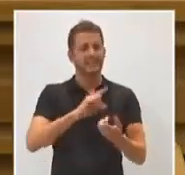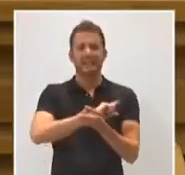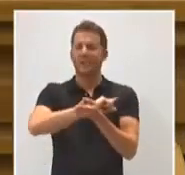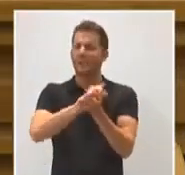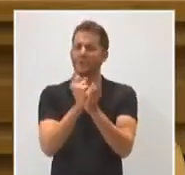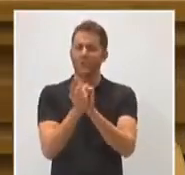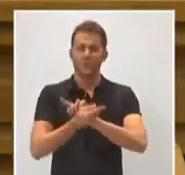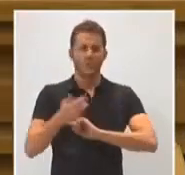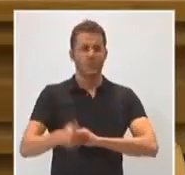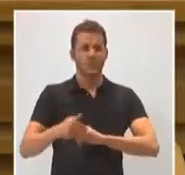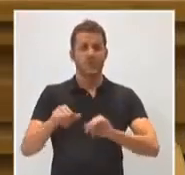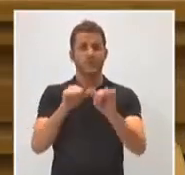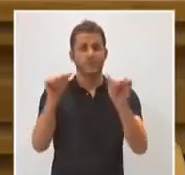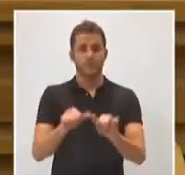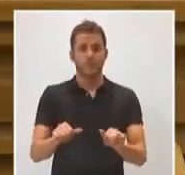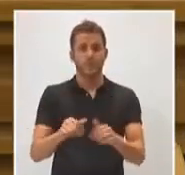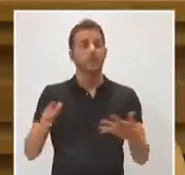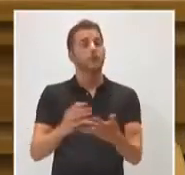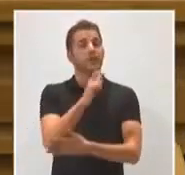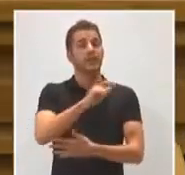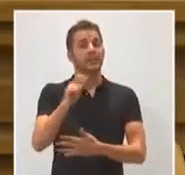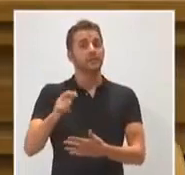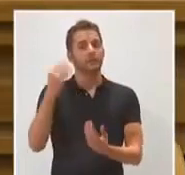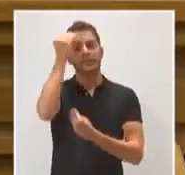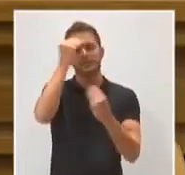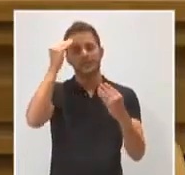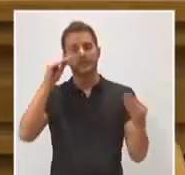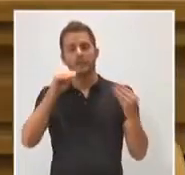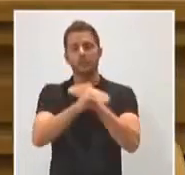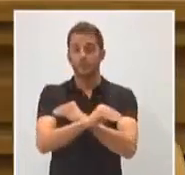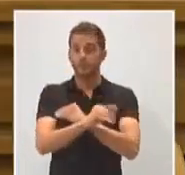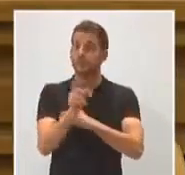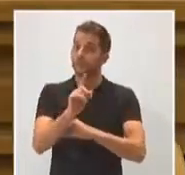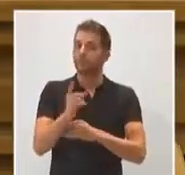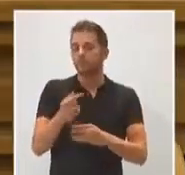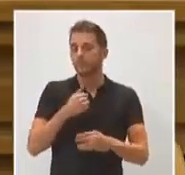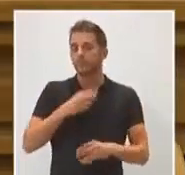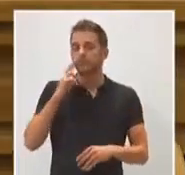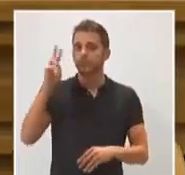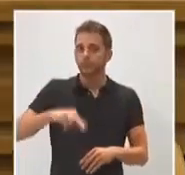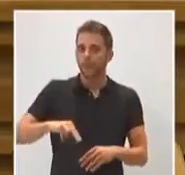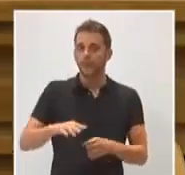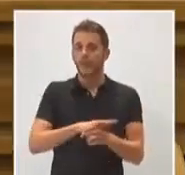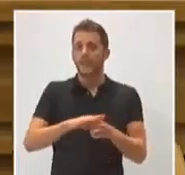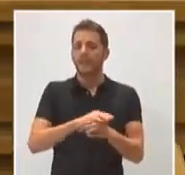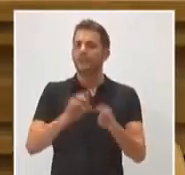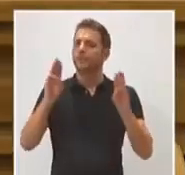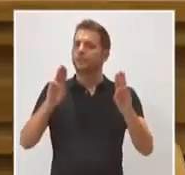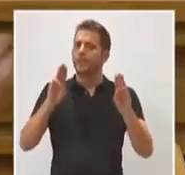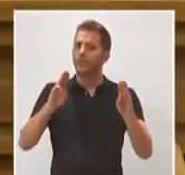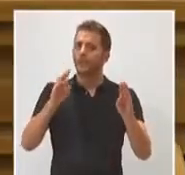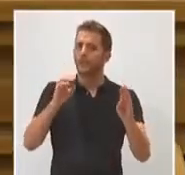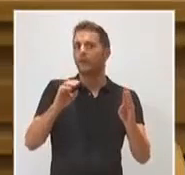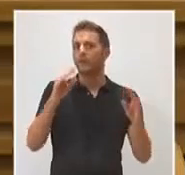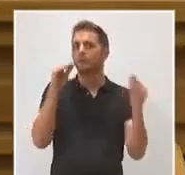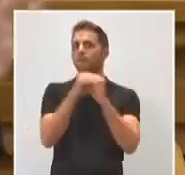revisión de modelos no todo el mundo piensa igual lo reconozco hay contradicción de opiniones en el ámbito pedagógico pero